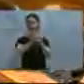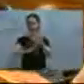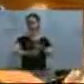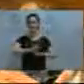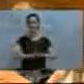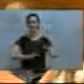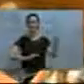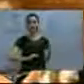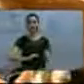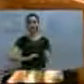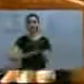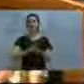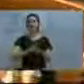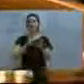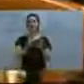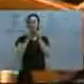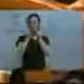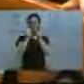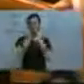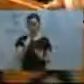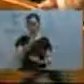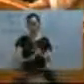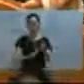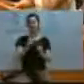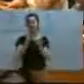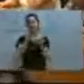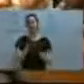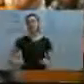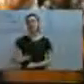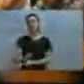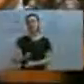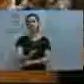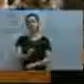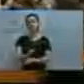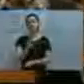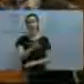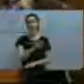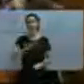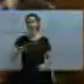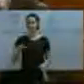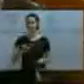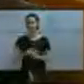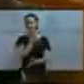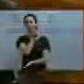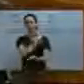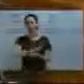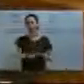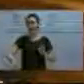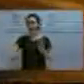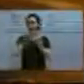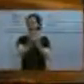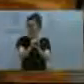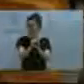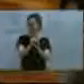capaces de profundizar y perfeccionar ese modelo de financiación autonómica que garantice realmente lo que dice el artículo